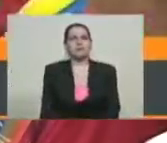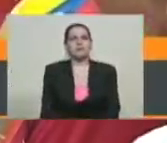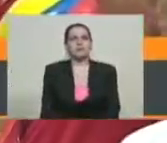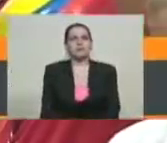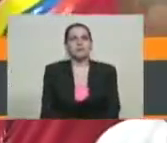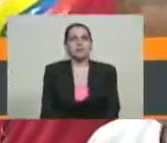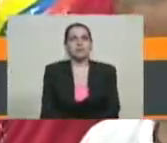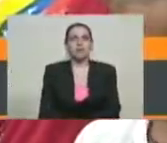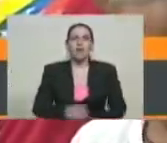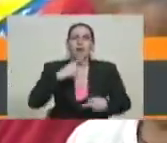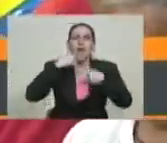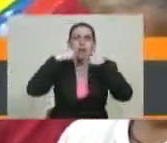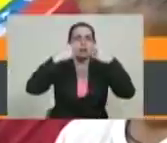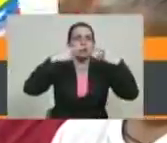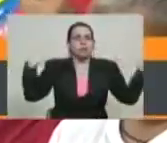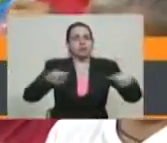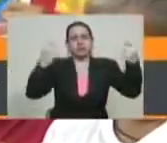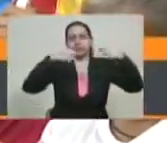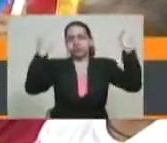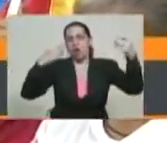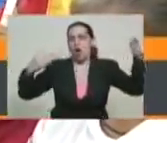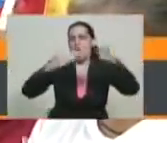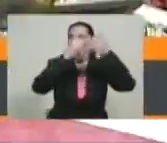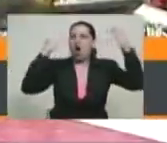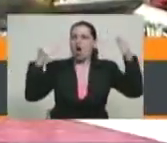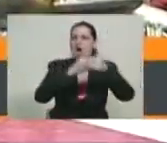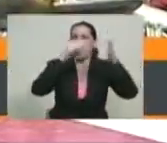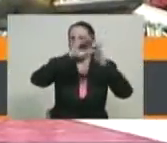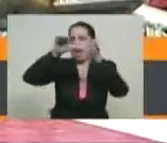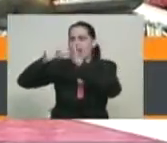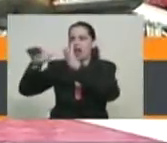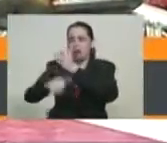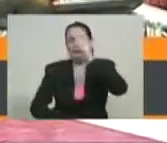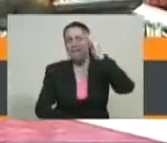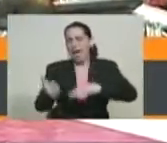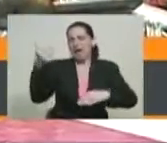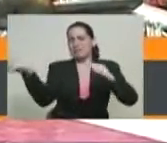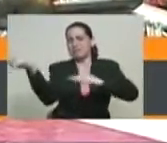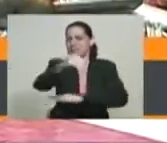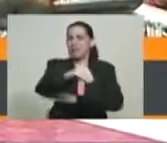Mi consigna es: contra la corrupción, más revolución.